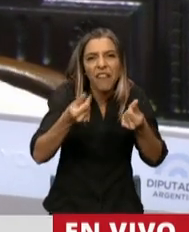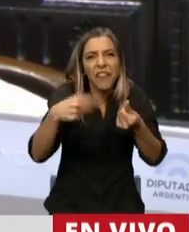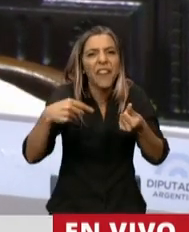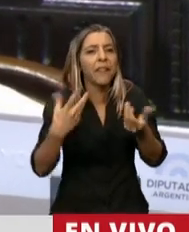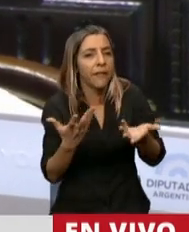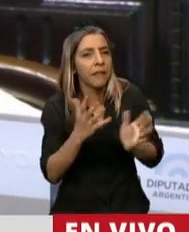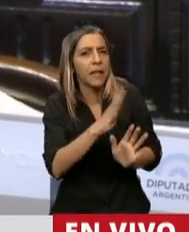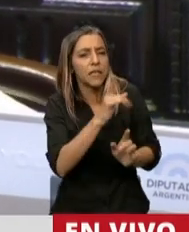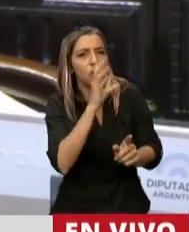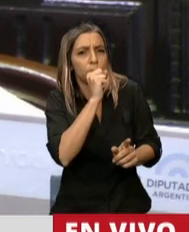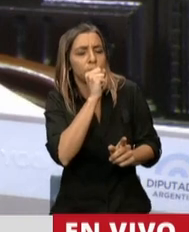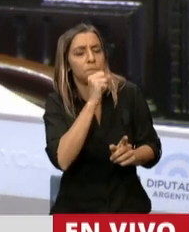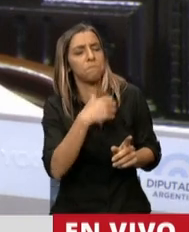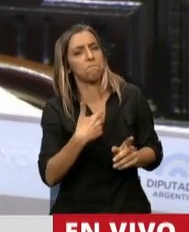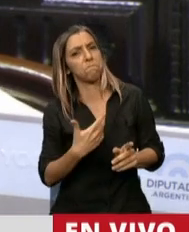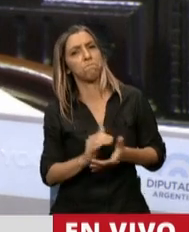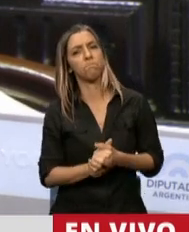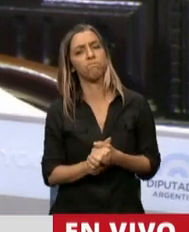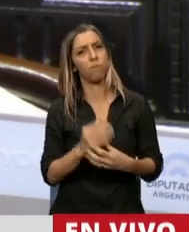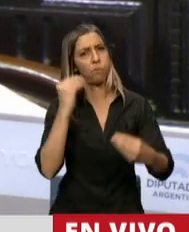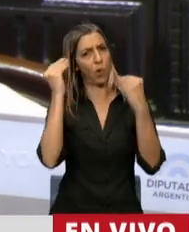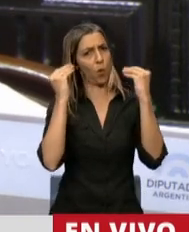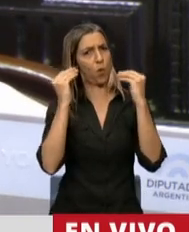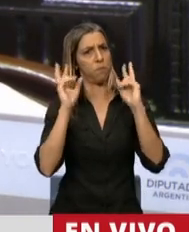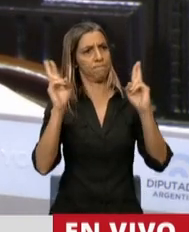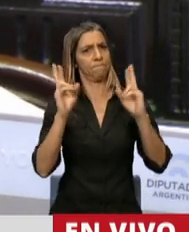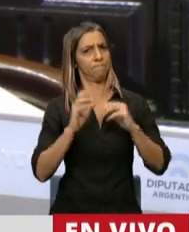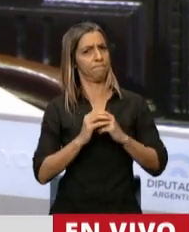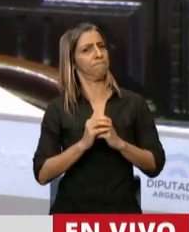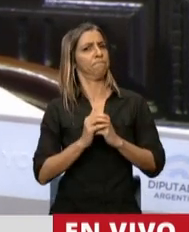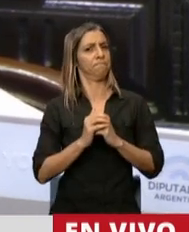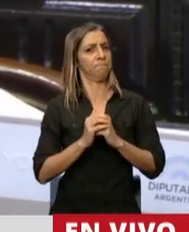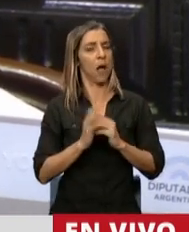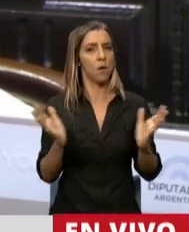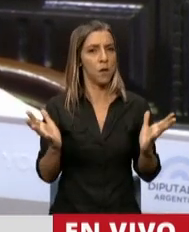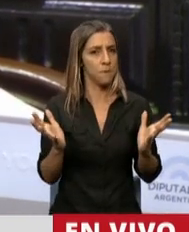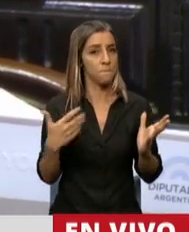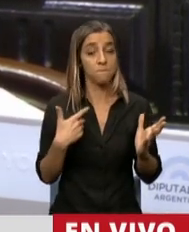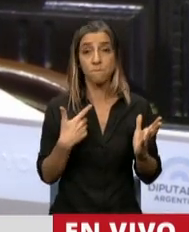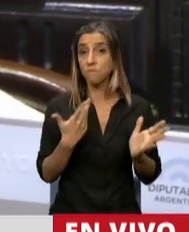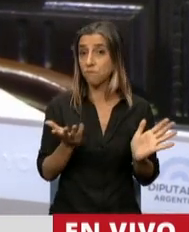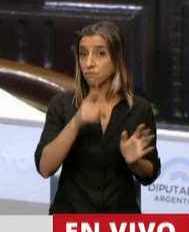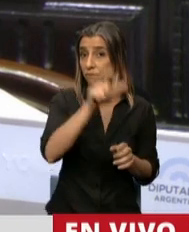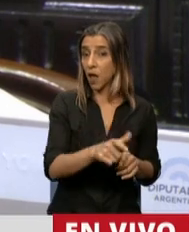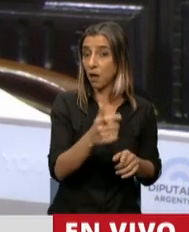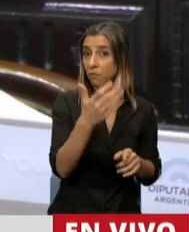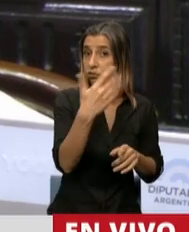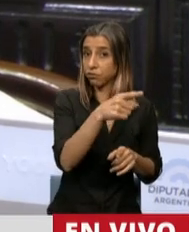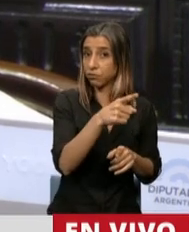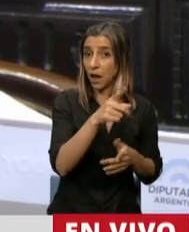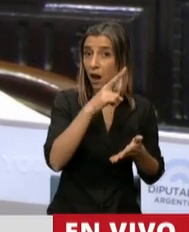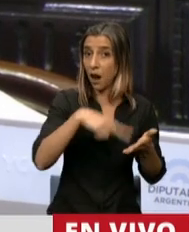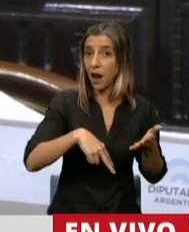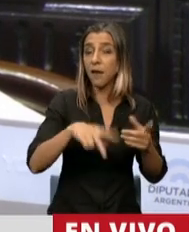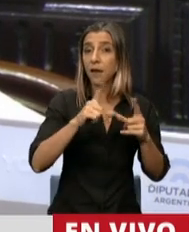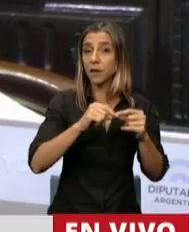y me alarma porque además el miembro informante no ha leído el artículo 37 de la